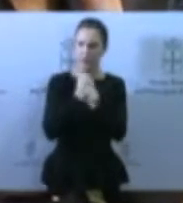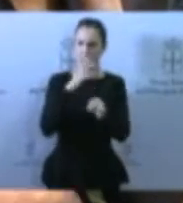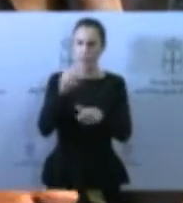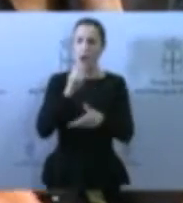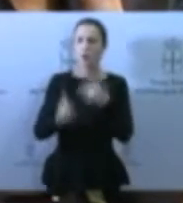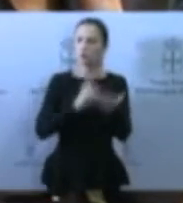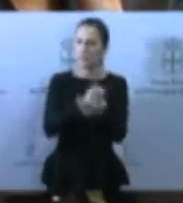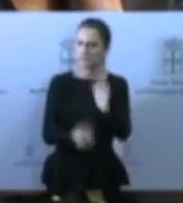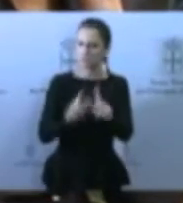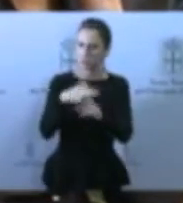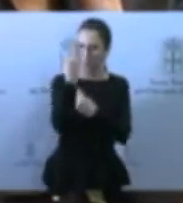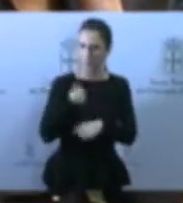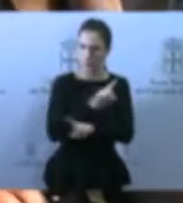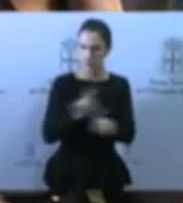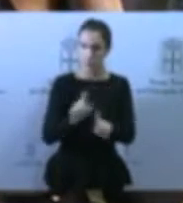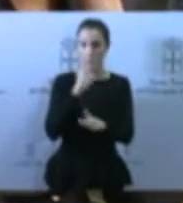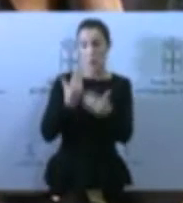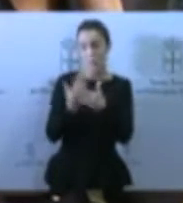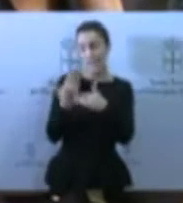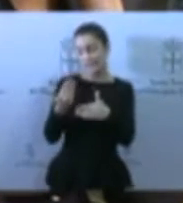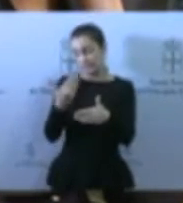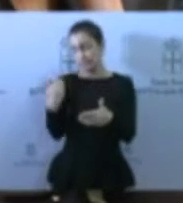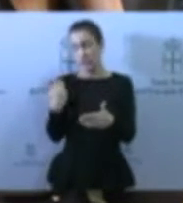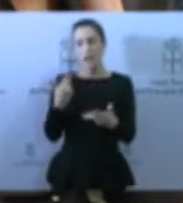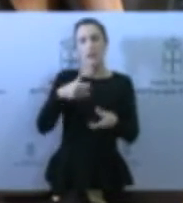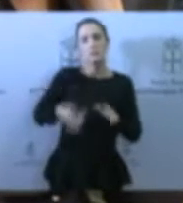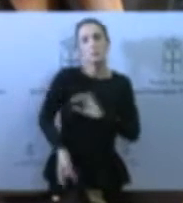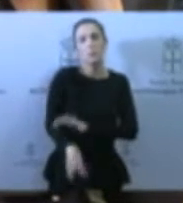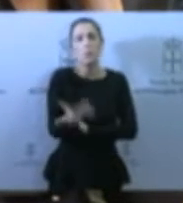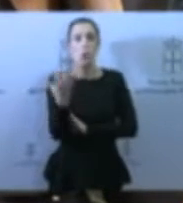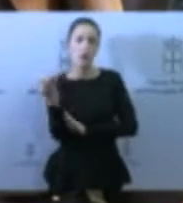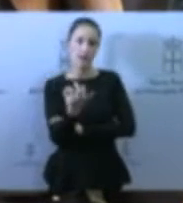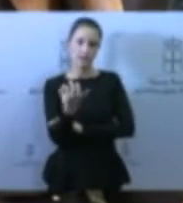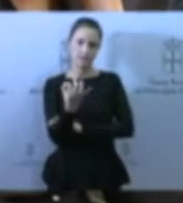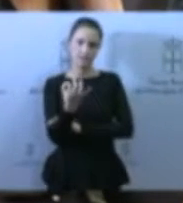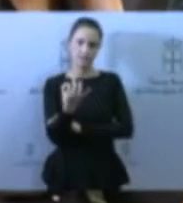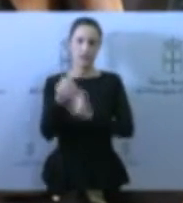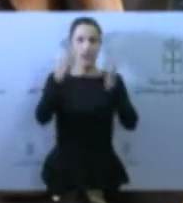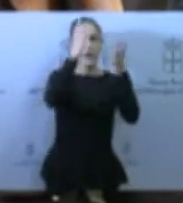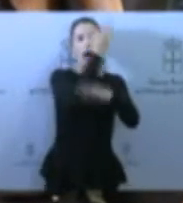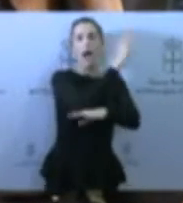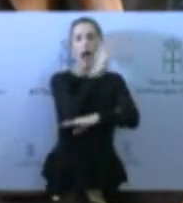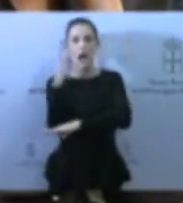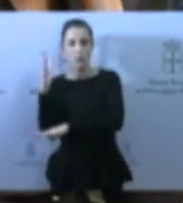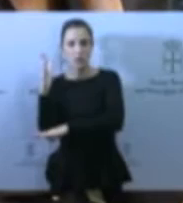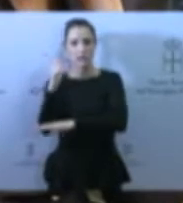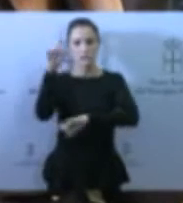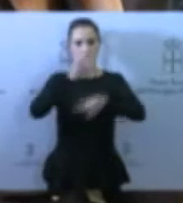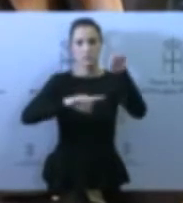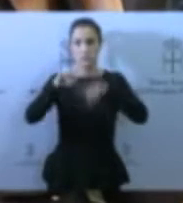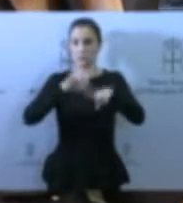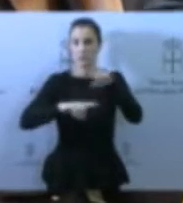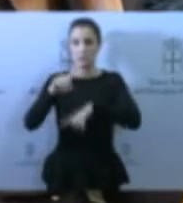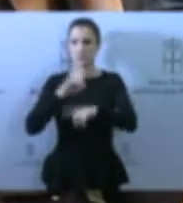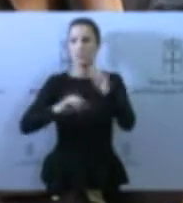Y lo que sucedió estos días es que, más allá de que les neváis llegaron con los árboles todavía con muchos fuelles, quedó patente que hay muchas cosas